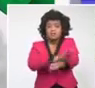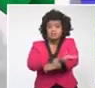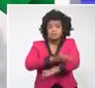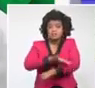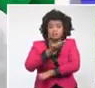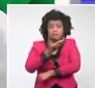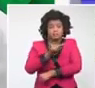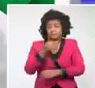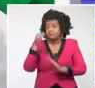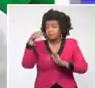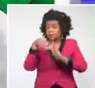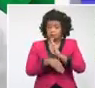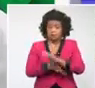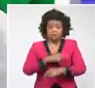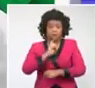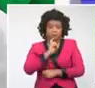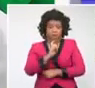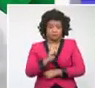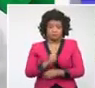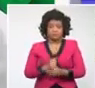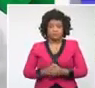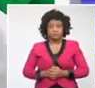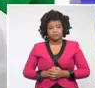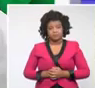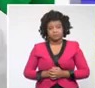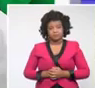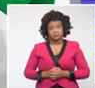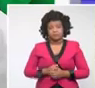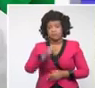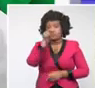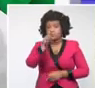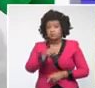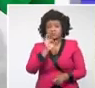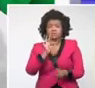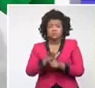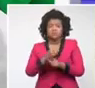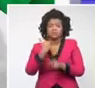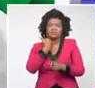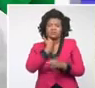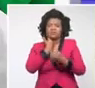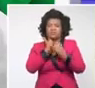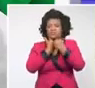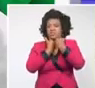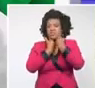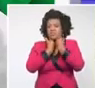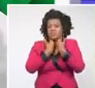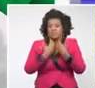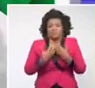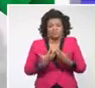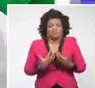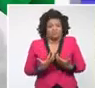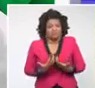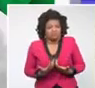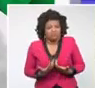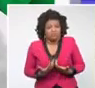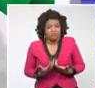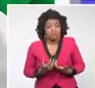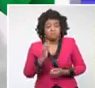Esta paciente comenzó con fiebre, decaimiento, se hizo el diagnóstico en la